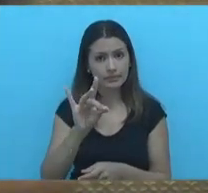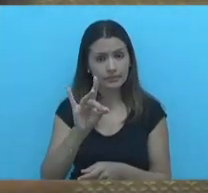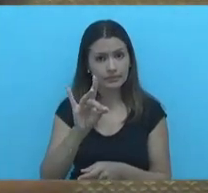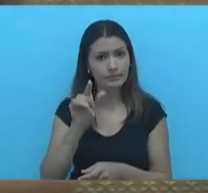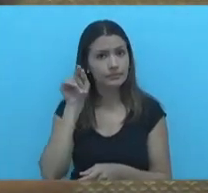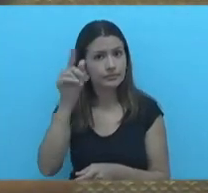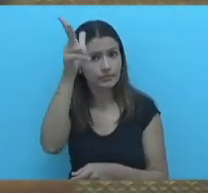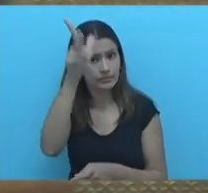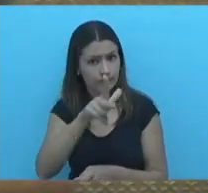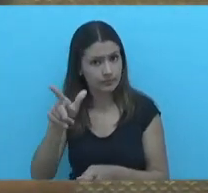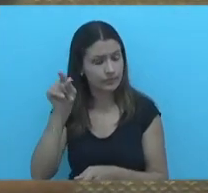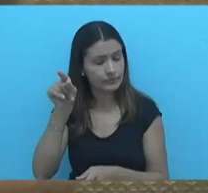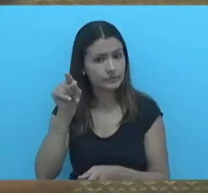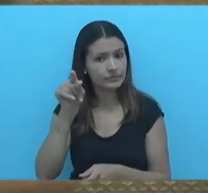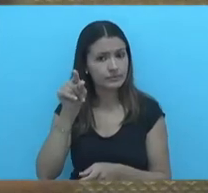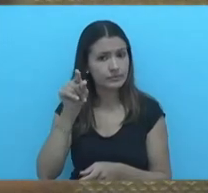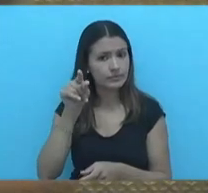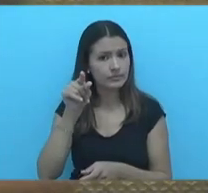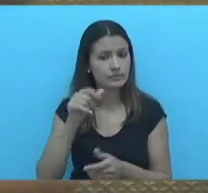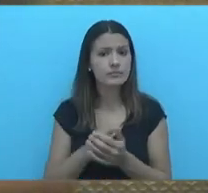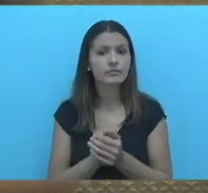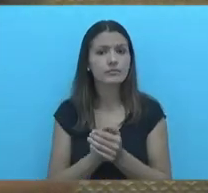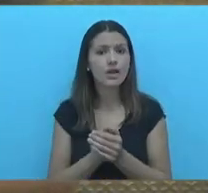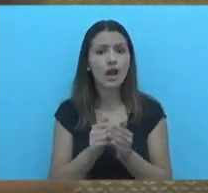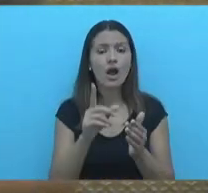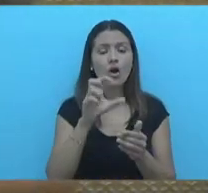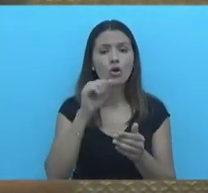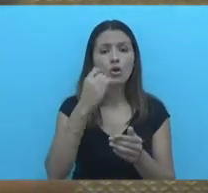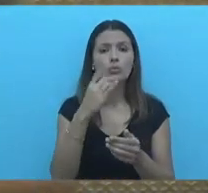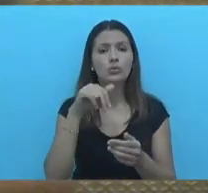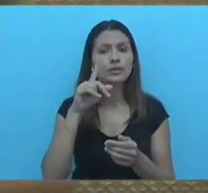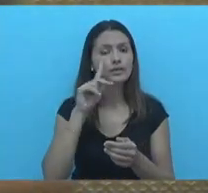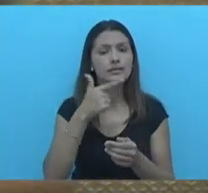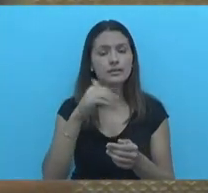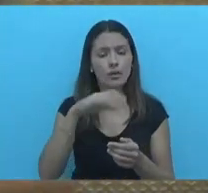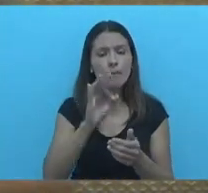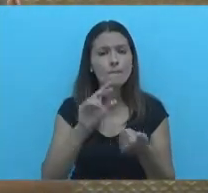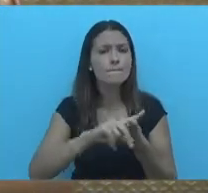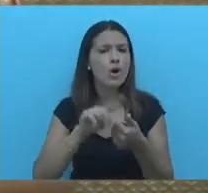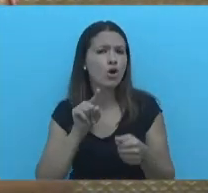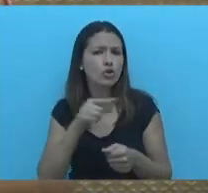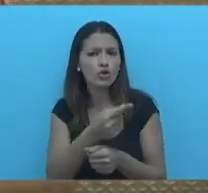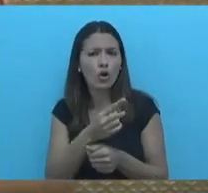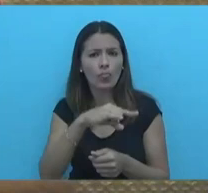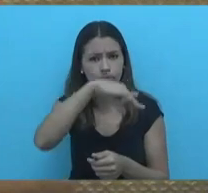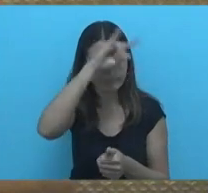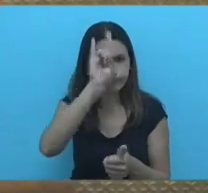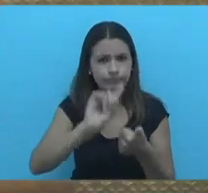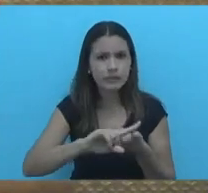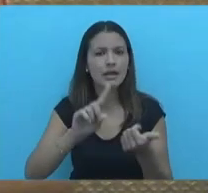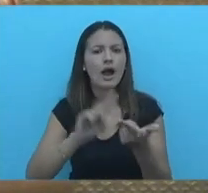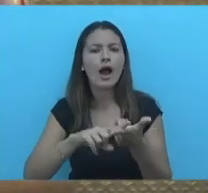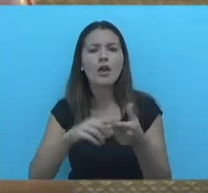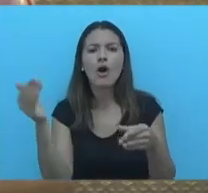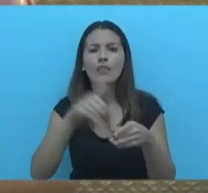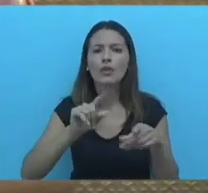dijo: es satánico el comunismo, es satánico el socialismo, es satánica la participación